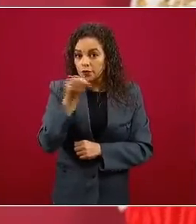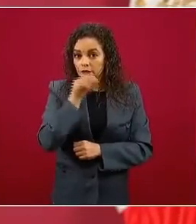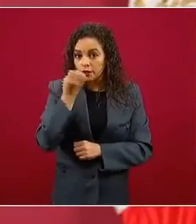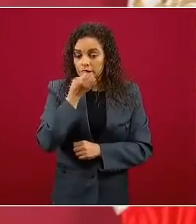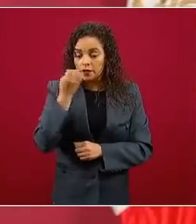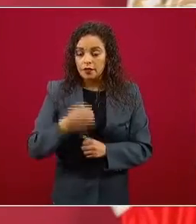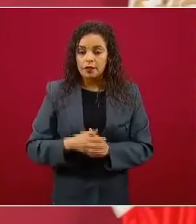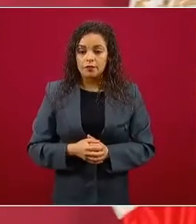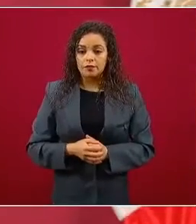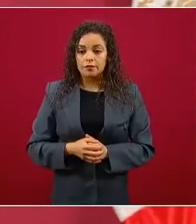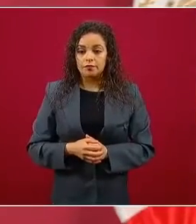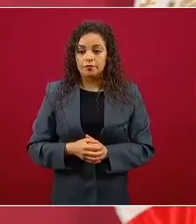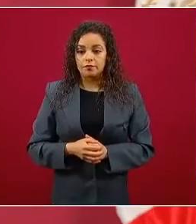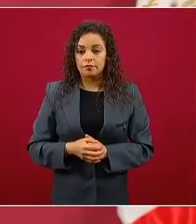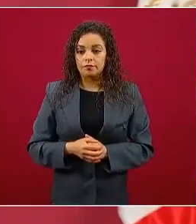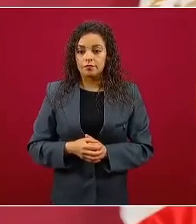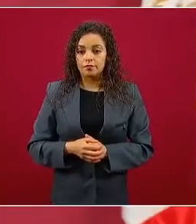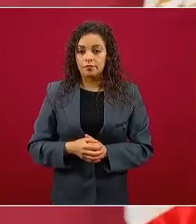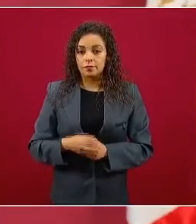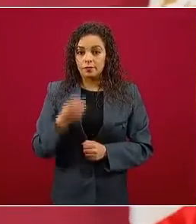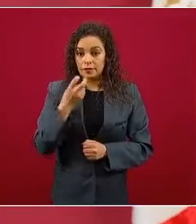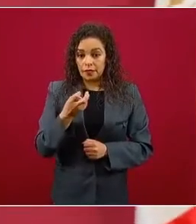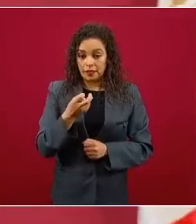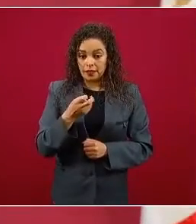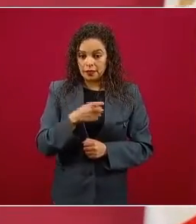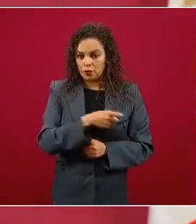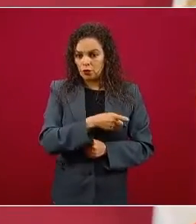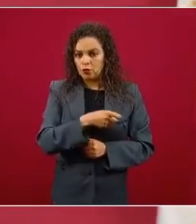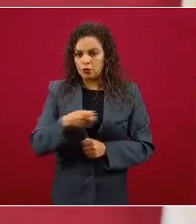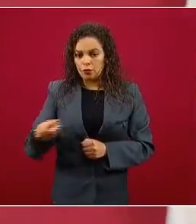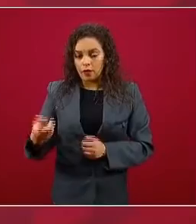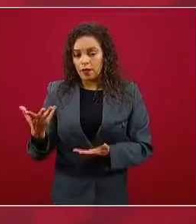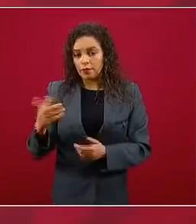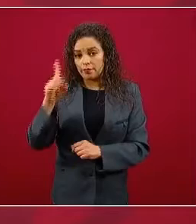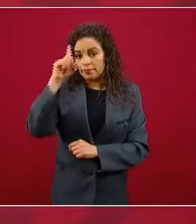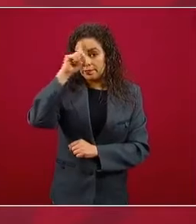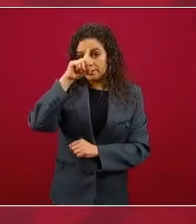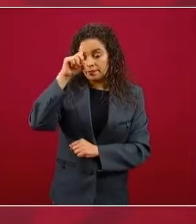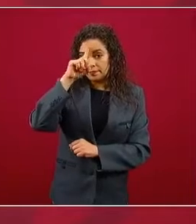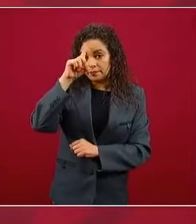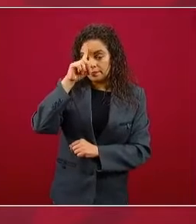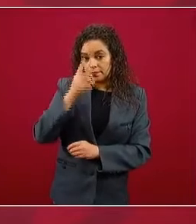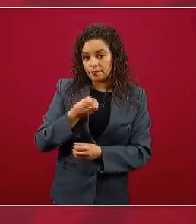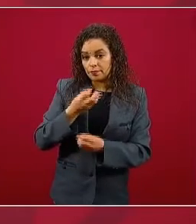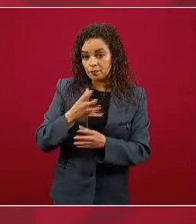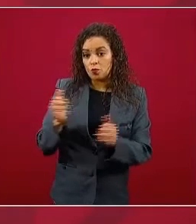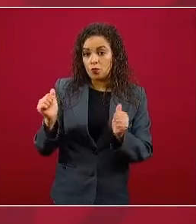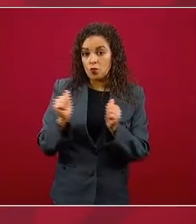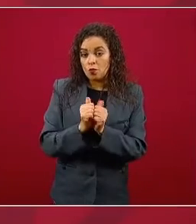Todo como recomendación de carácter normativo